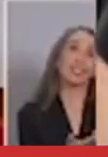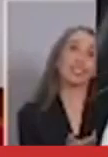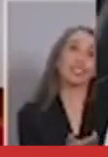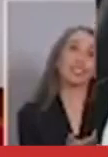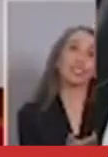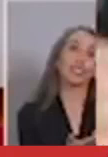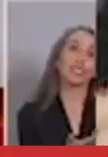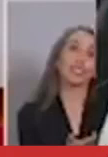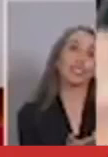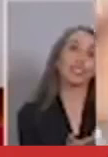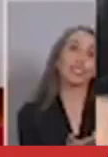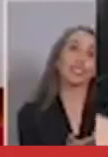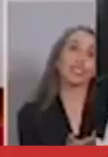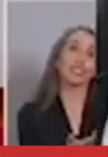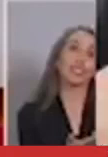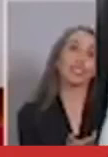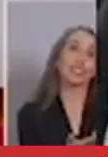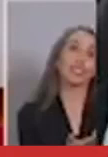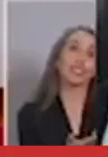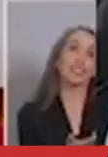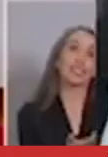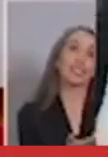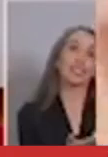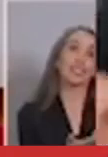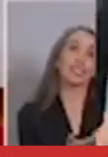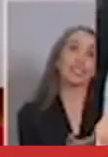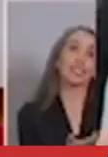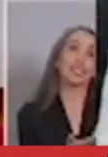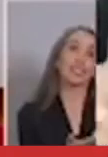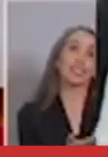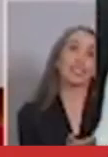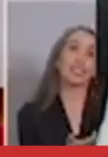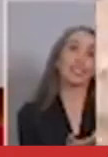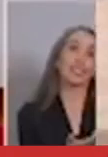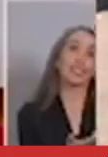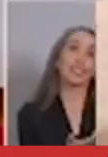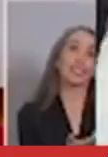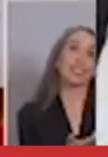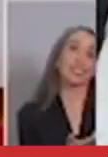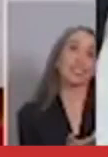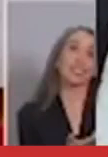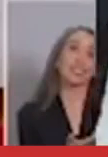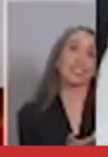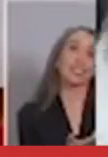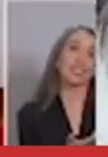con sus anécdotas y no con el sufrimiento de compatriotas que merecen el respeto y les urge su